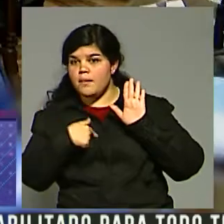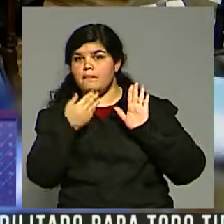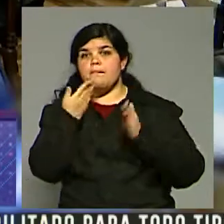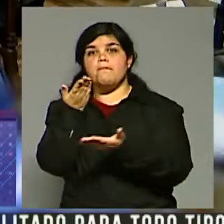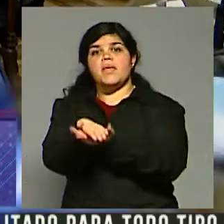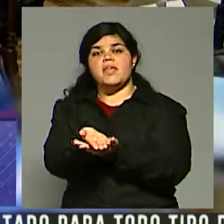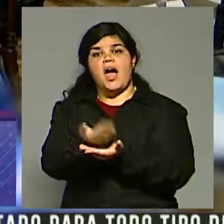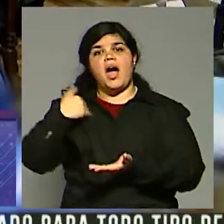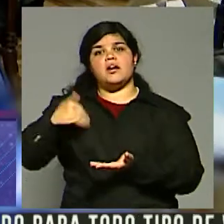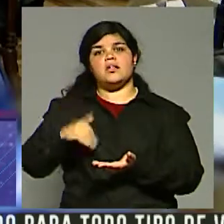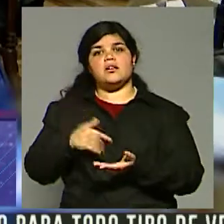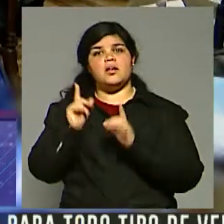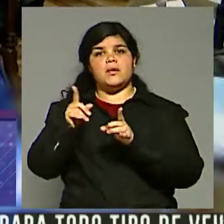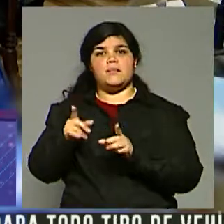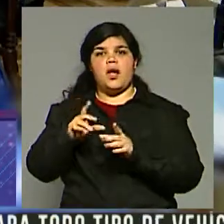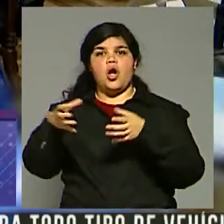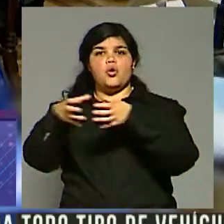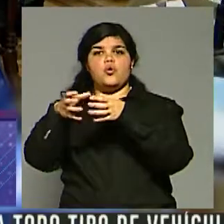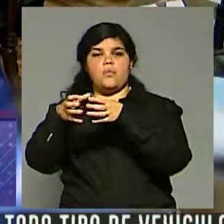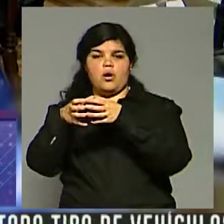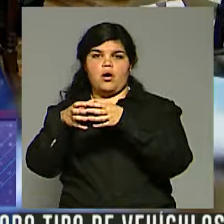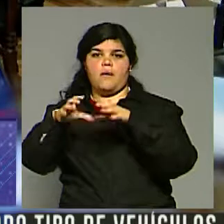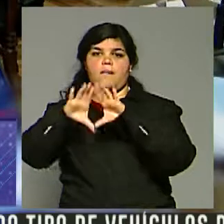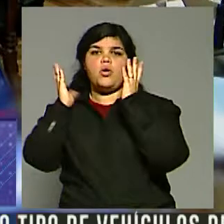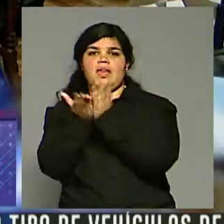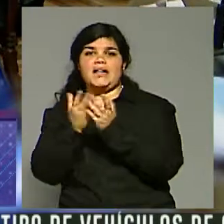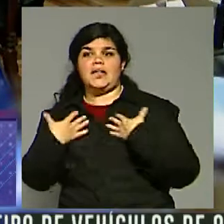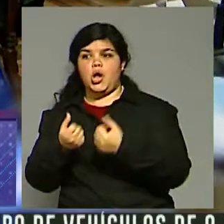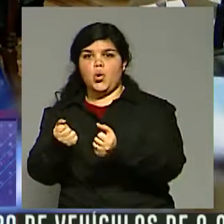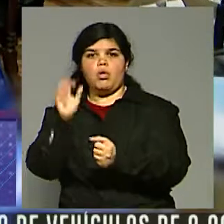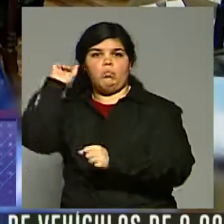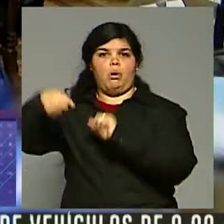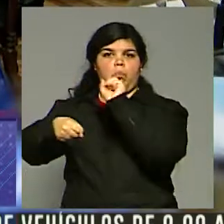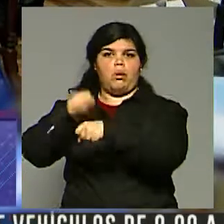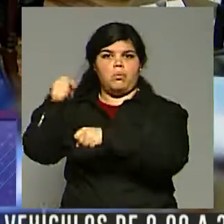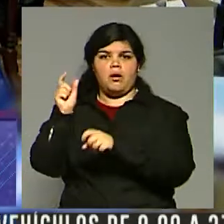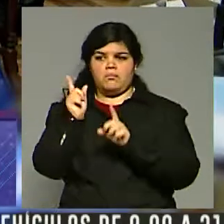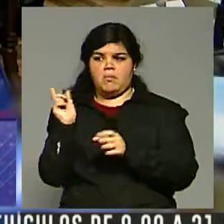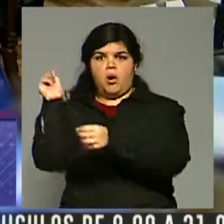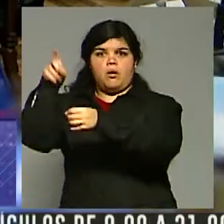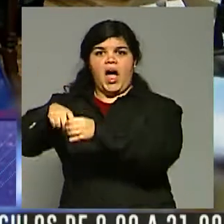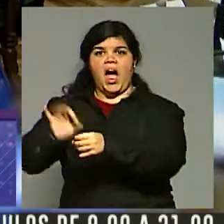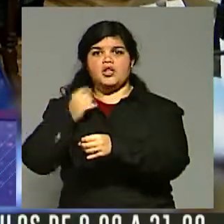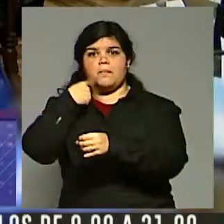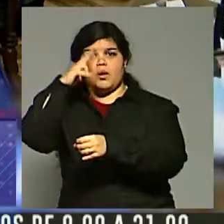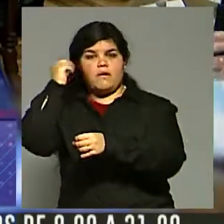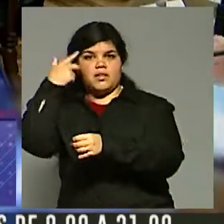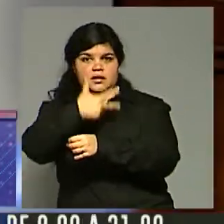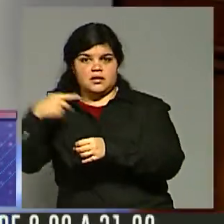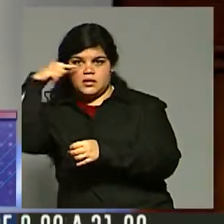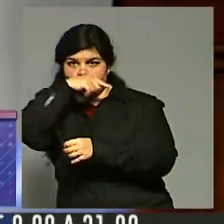las recomendaciones de la Organización Mundial de la Salud, organismo al que nuestro país pertenece desde el año